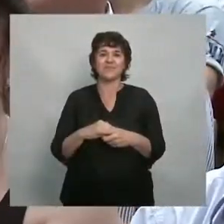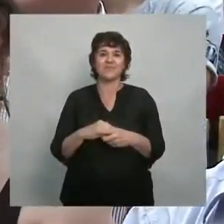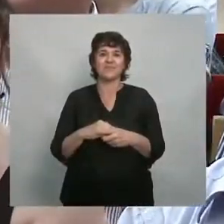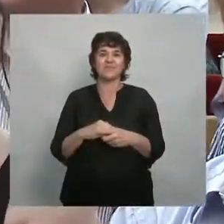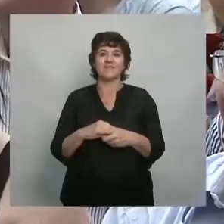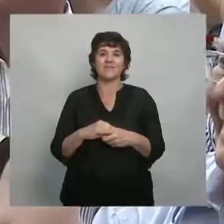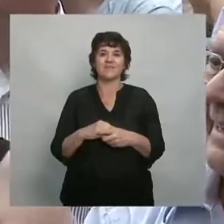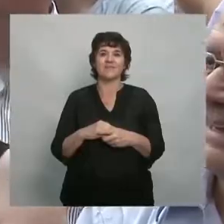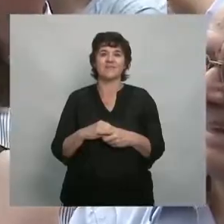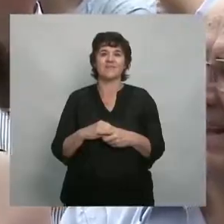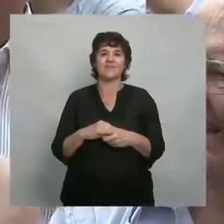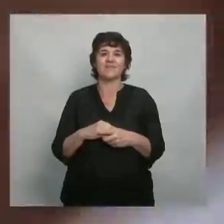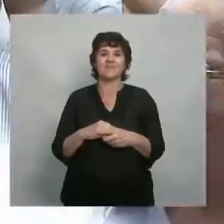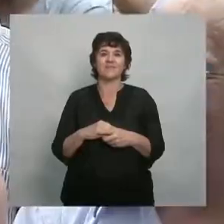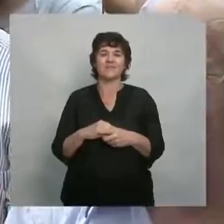Aló.